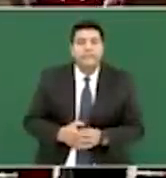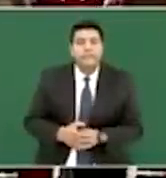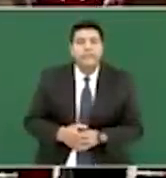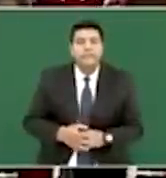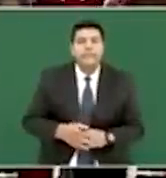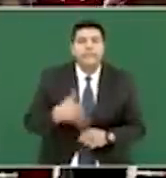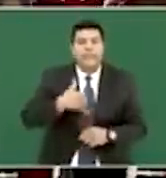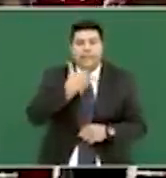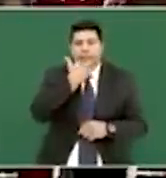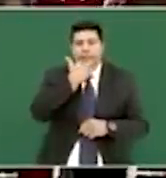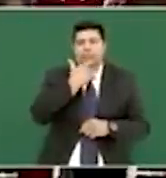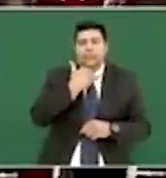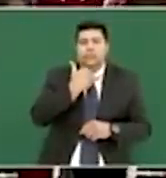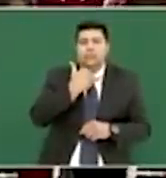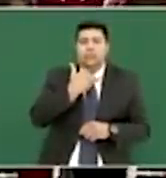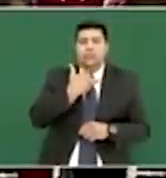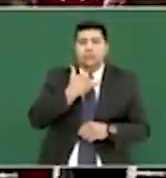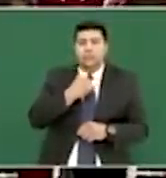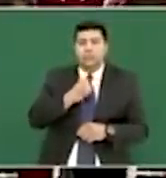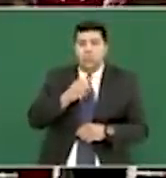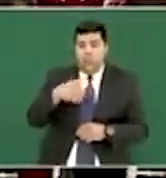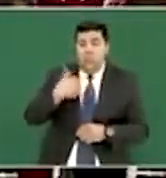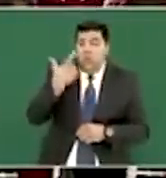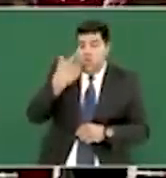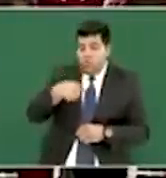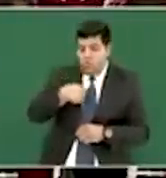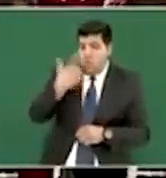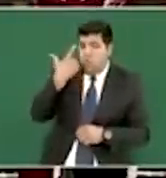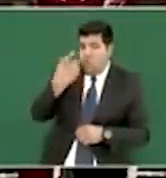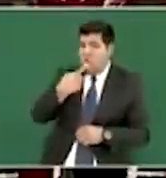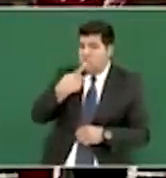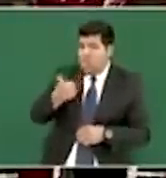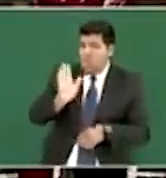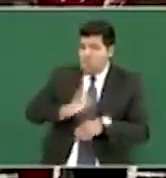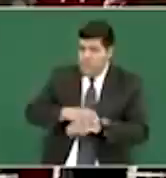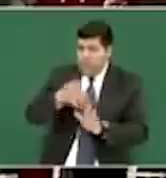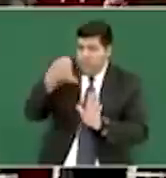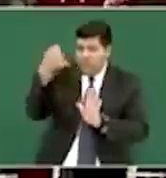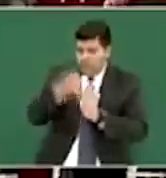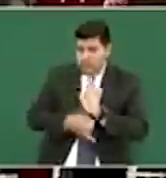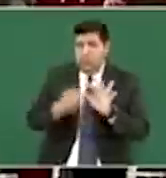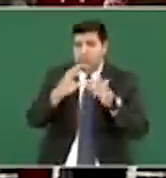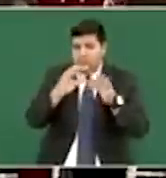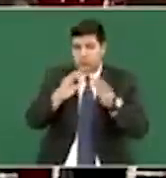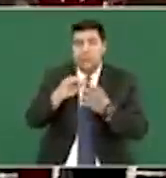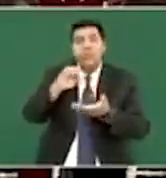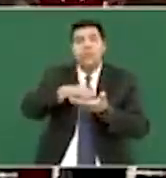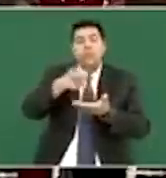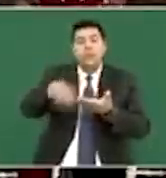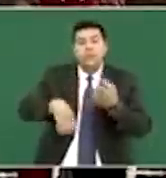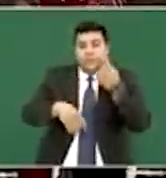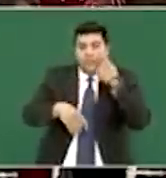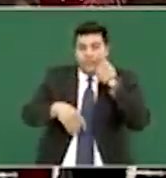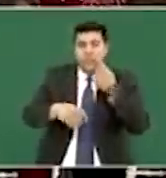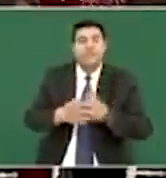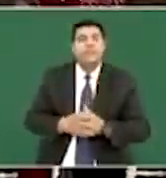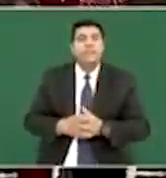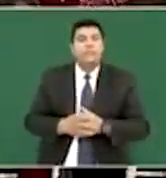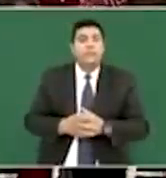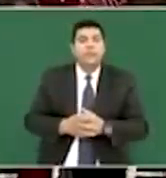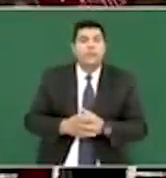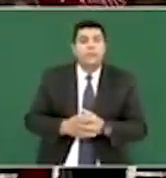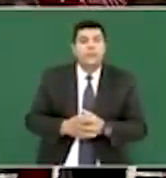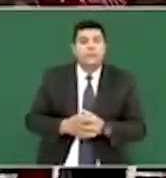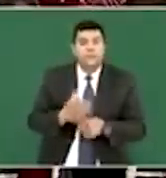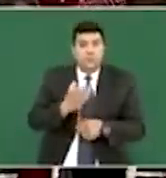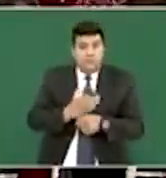Pero yo quiero ahondar sobre eso, que es un cambio importante y lo